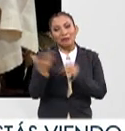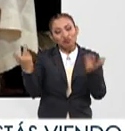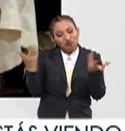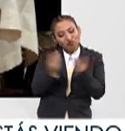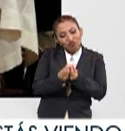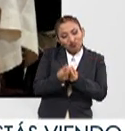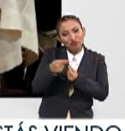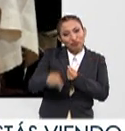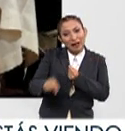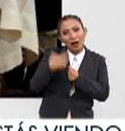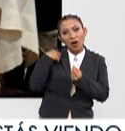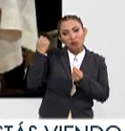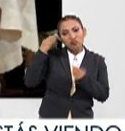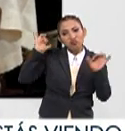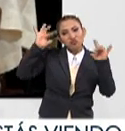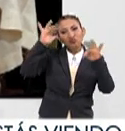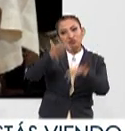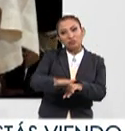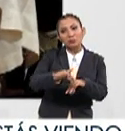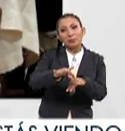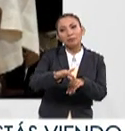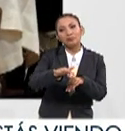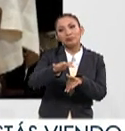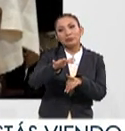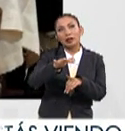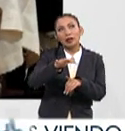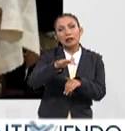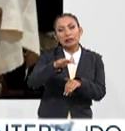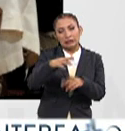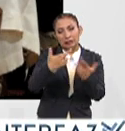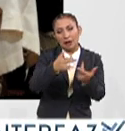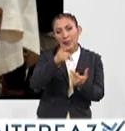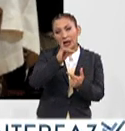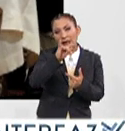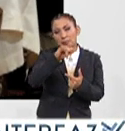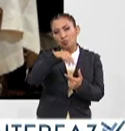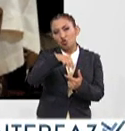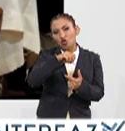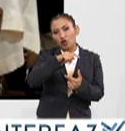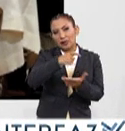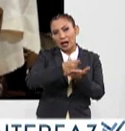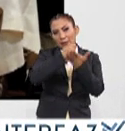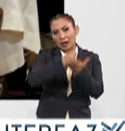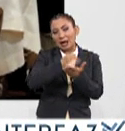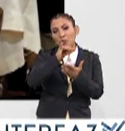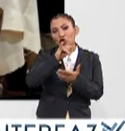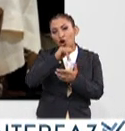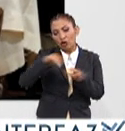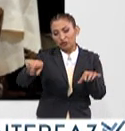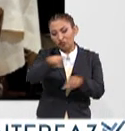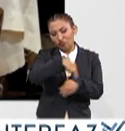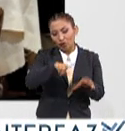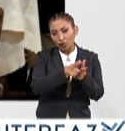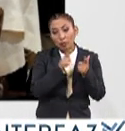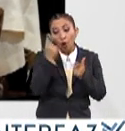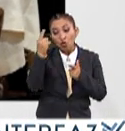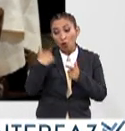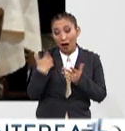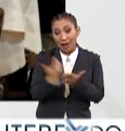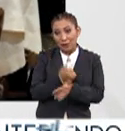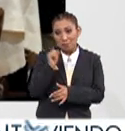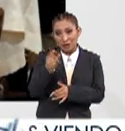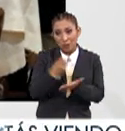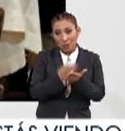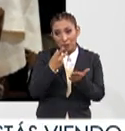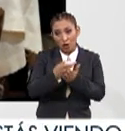compartir en un congreso, nos decía, de inmunoterapia de inmunólogos, Sí. con uno de los ganadores